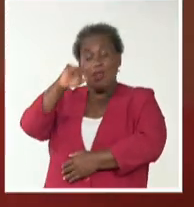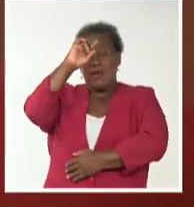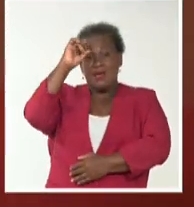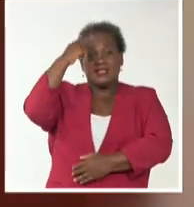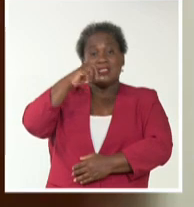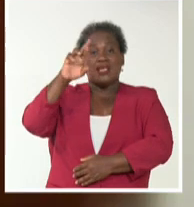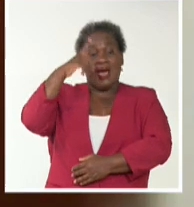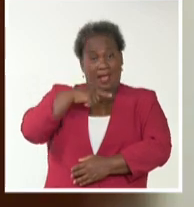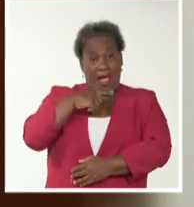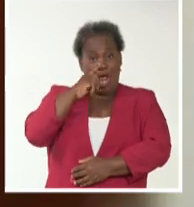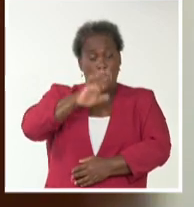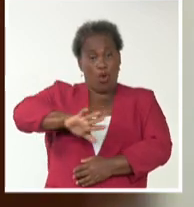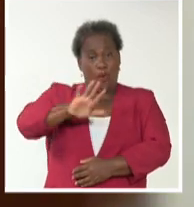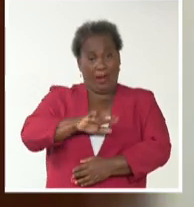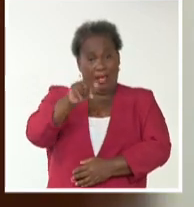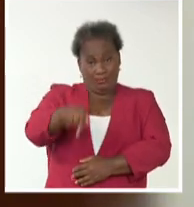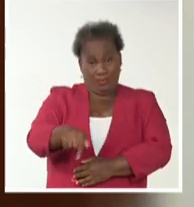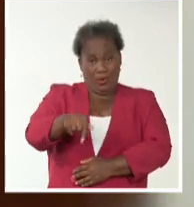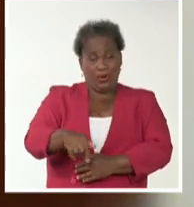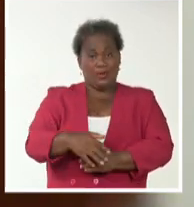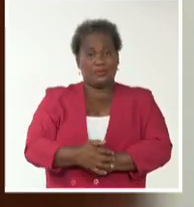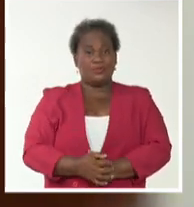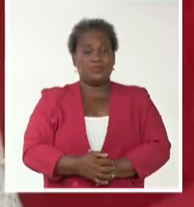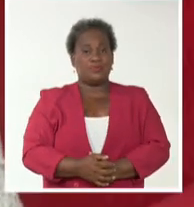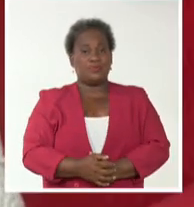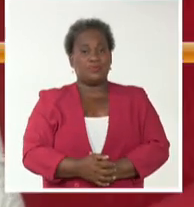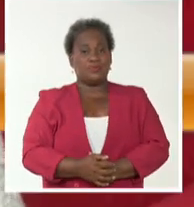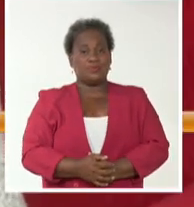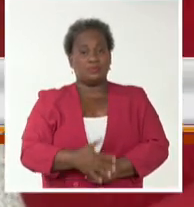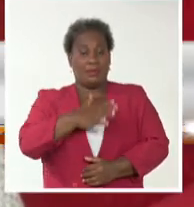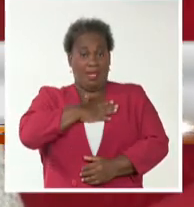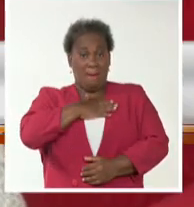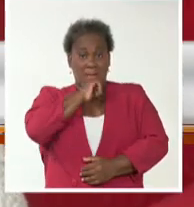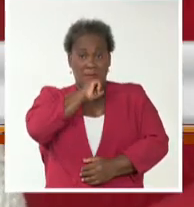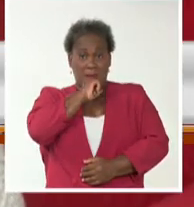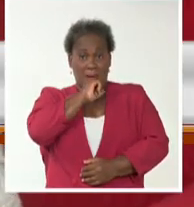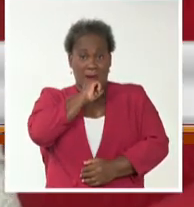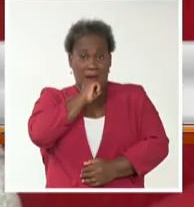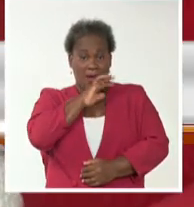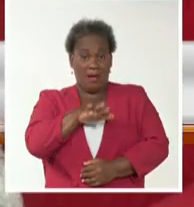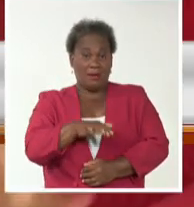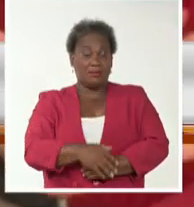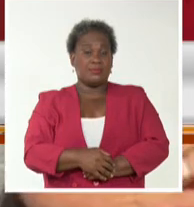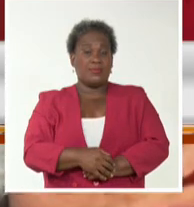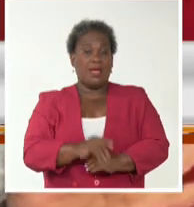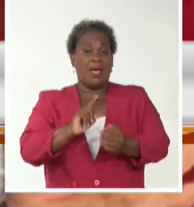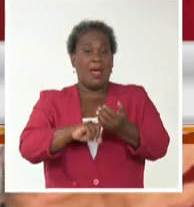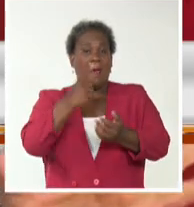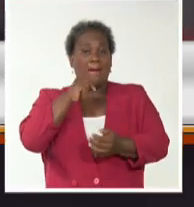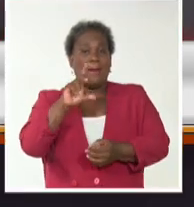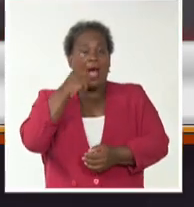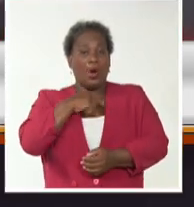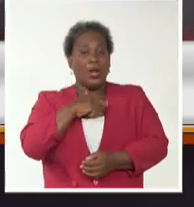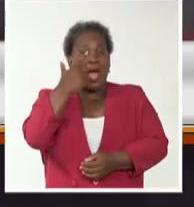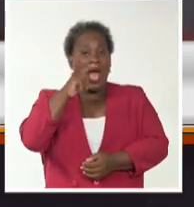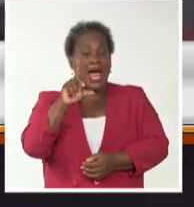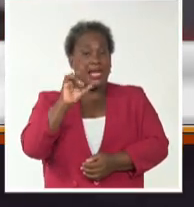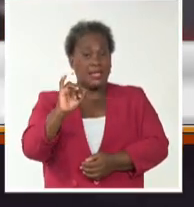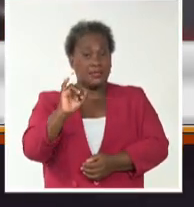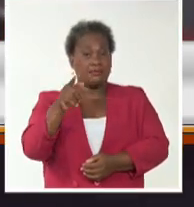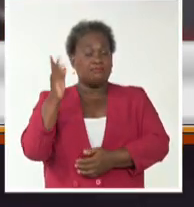a Mirar. De aprendizaje total. Primero porque mi madre es Paula Lee, una mujer que siempre respeté y admiré. Con